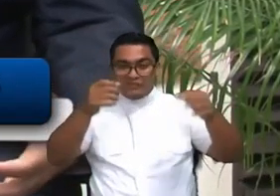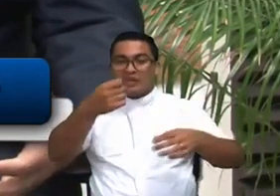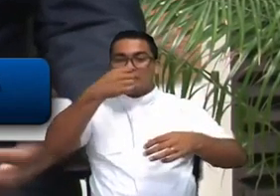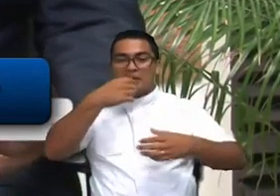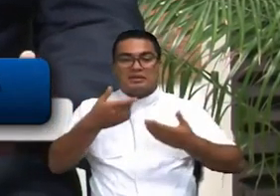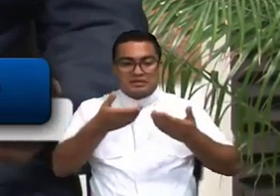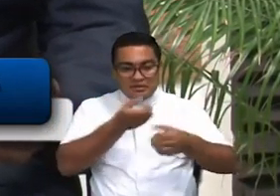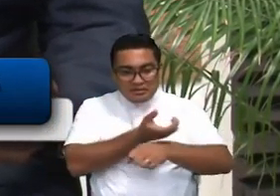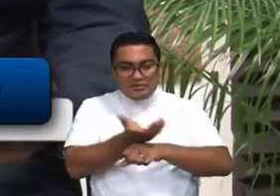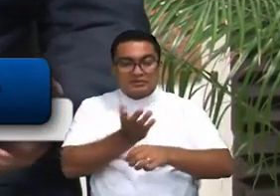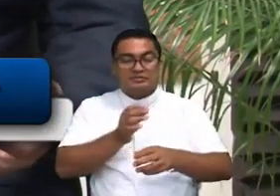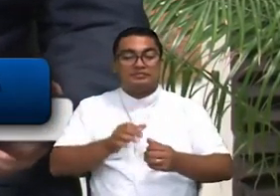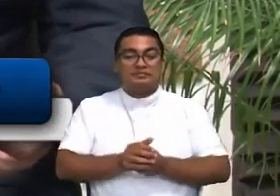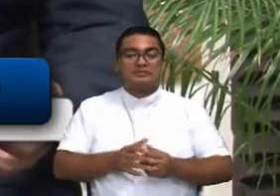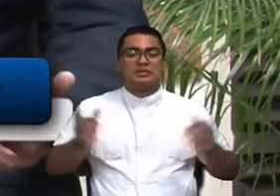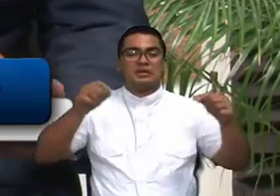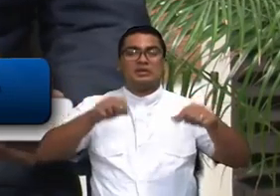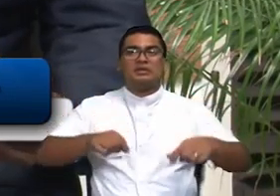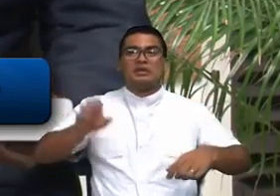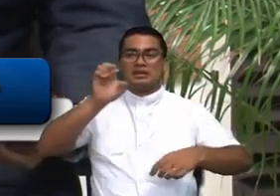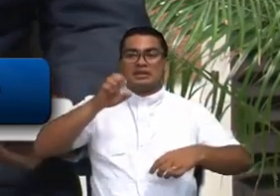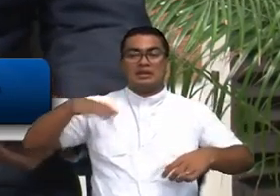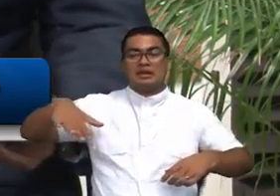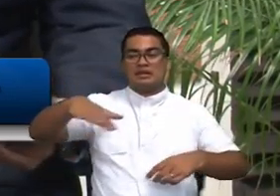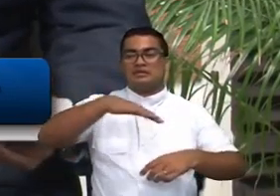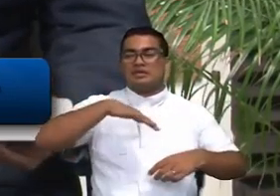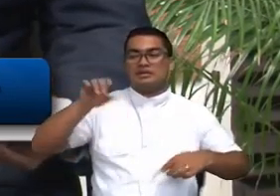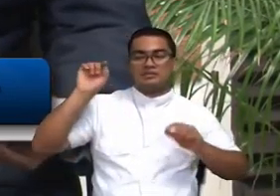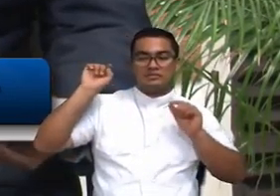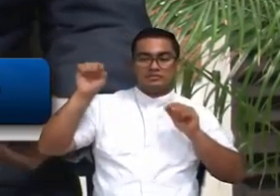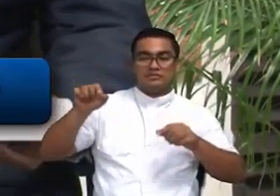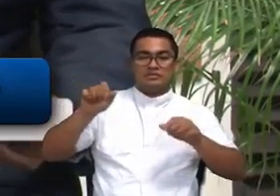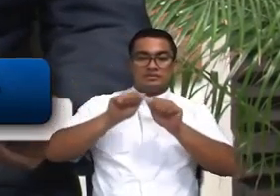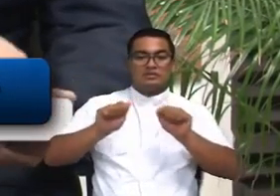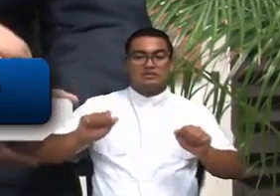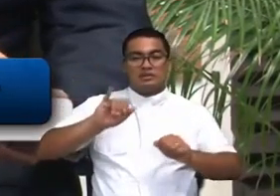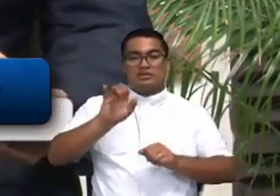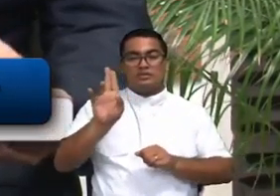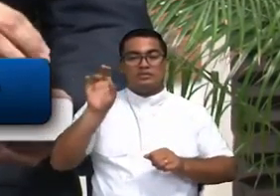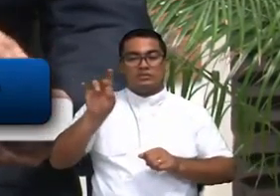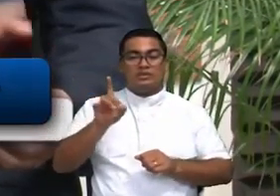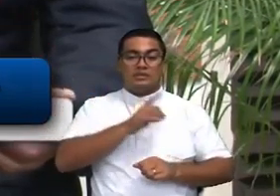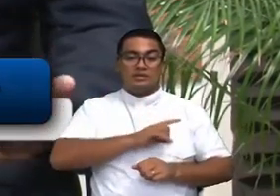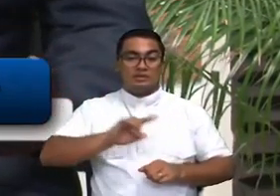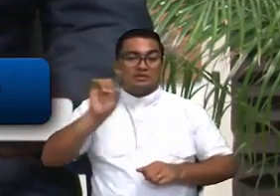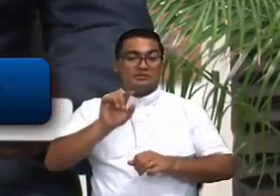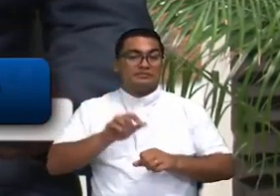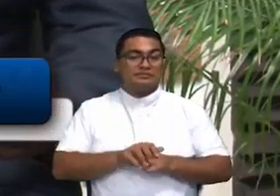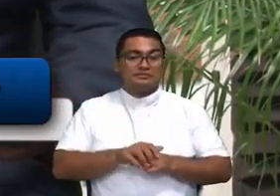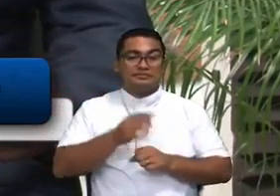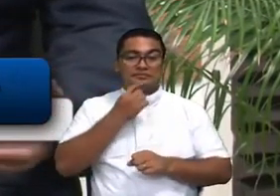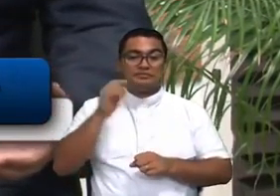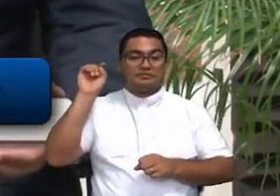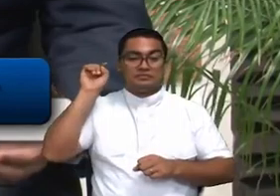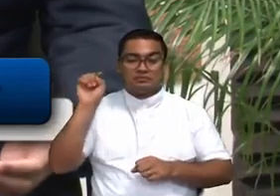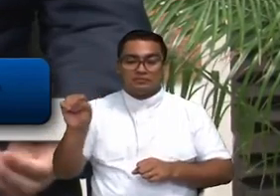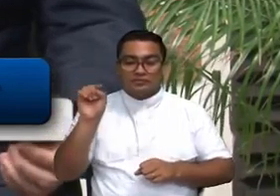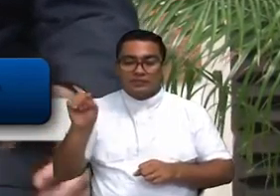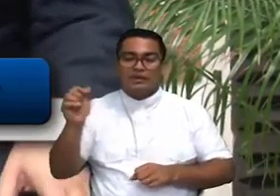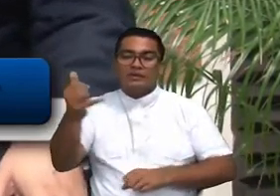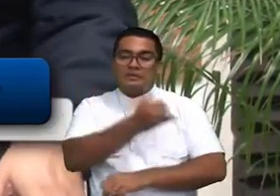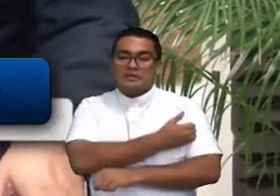no, entonces se hace todo lo que es del norte, va para el hospital San Juan de Dios de Estelí, se hace ahí y ya se trata